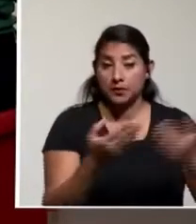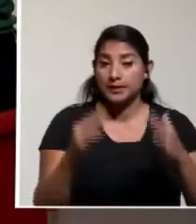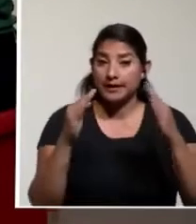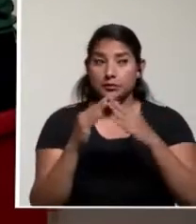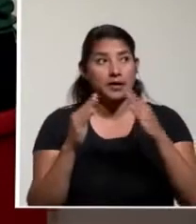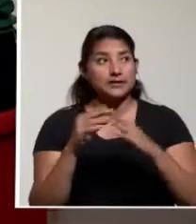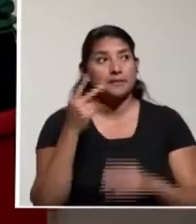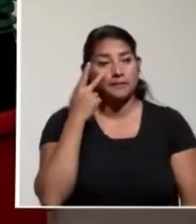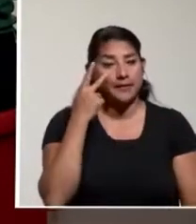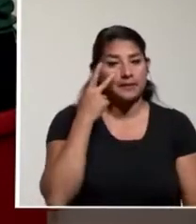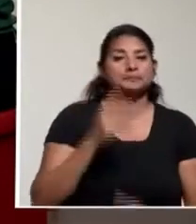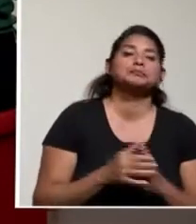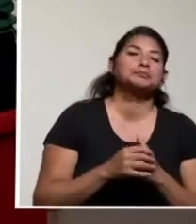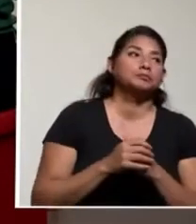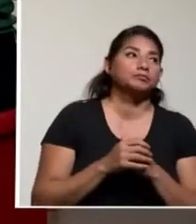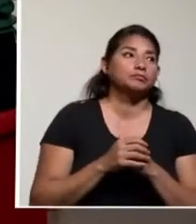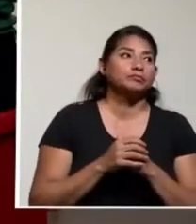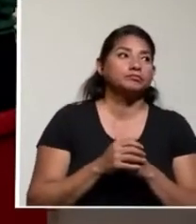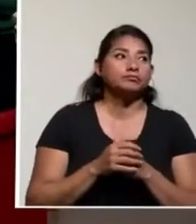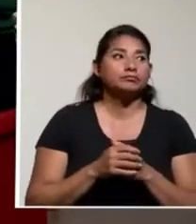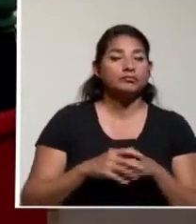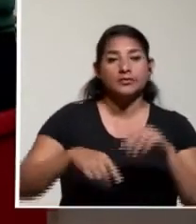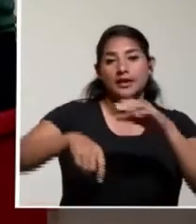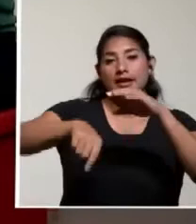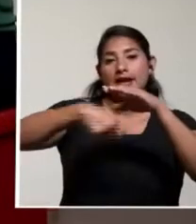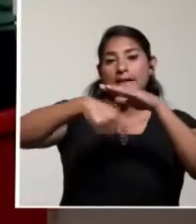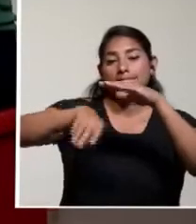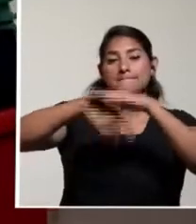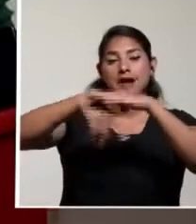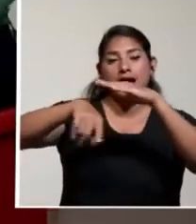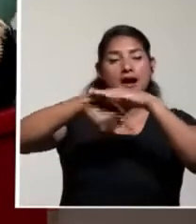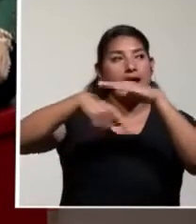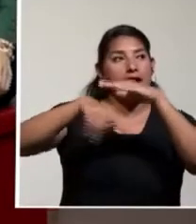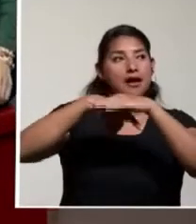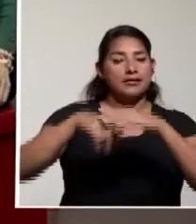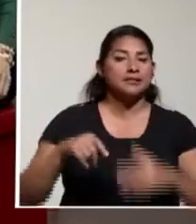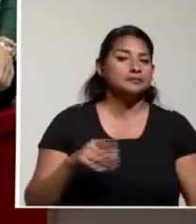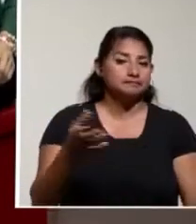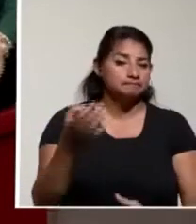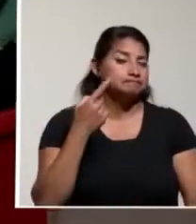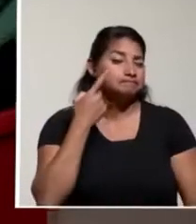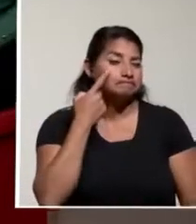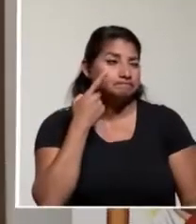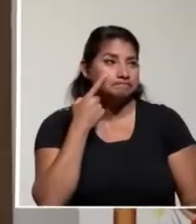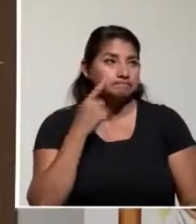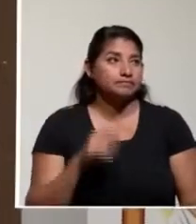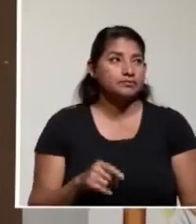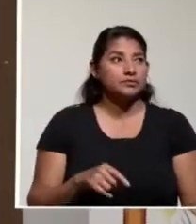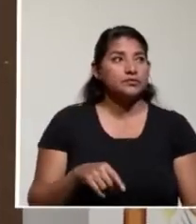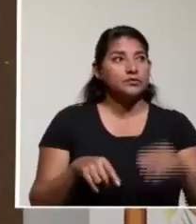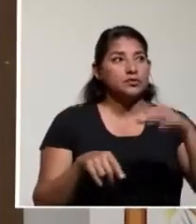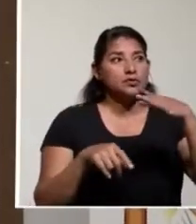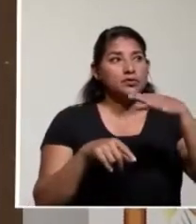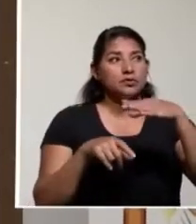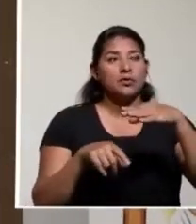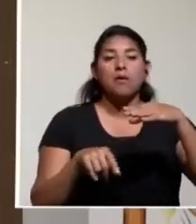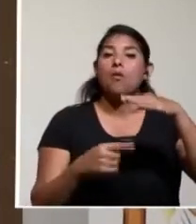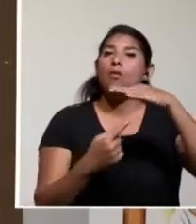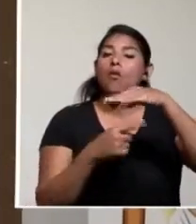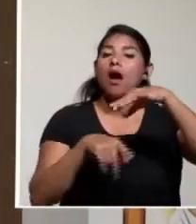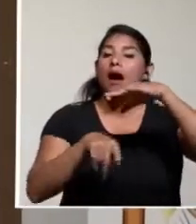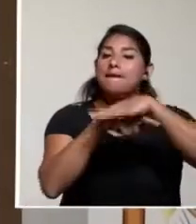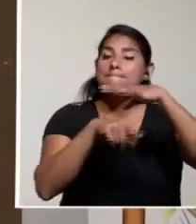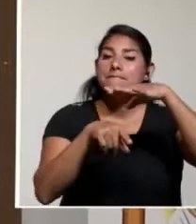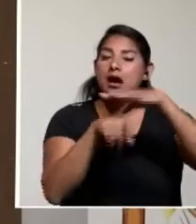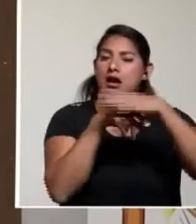tengo una campana y quiero que niña Carla escuche cómo yo voy a transmitir paz a través de